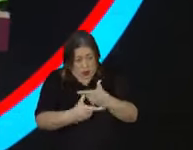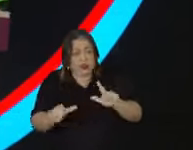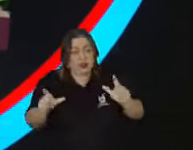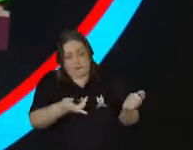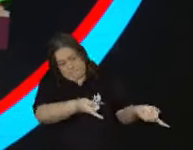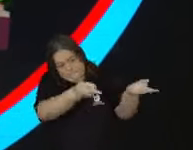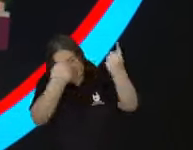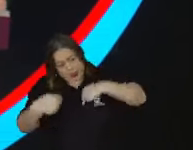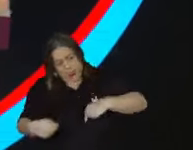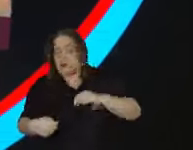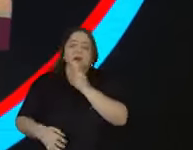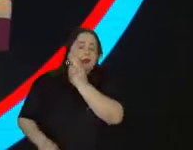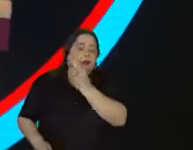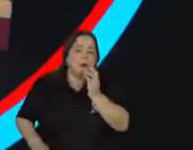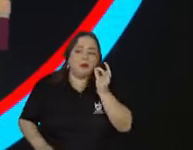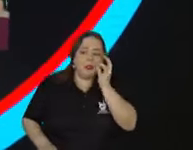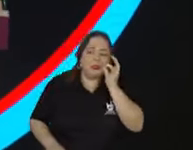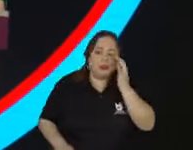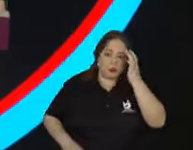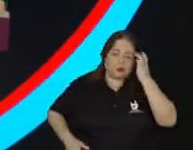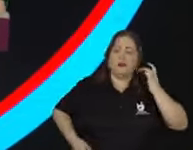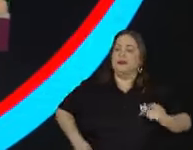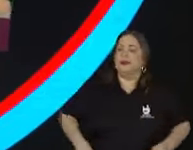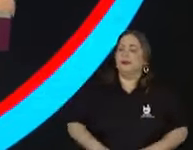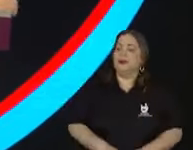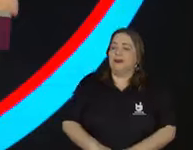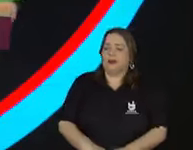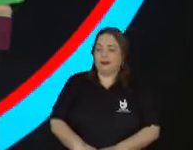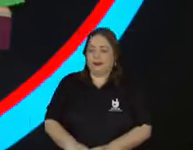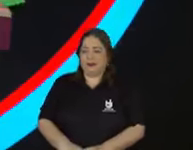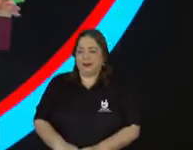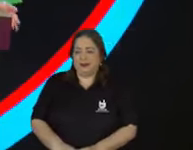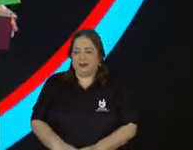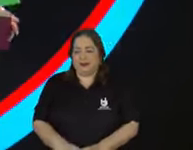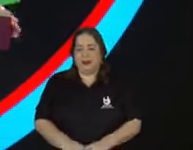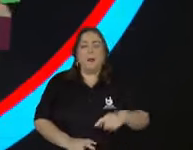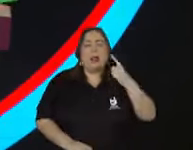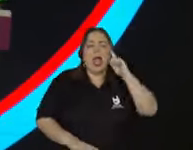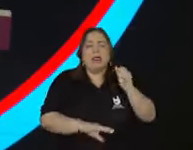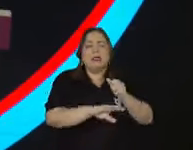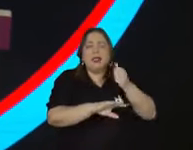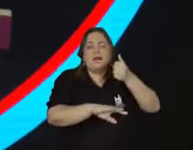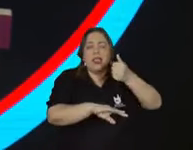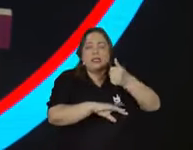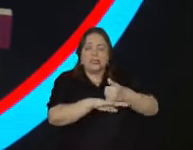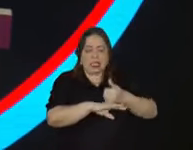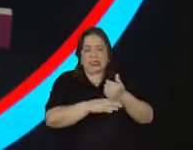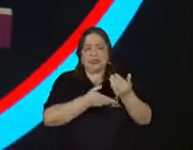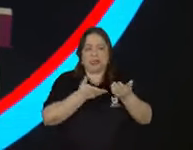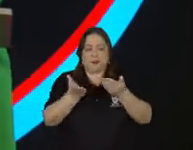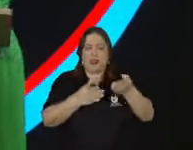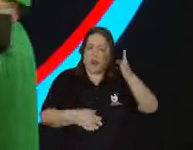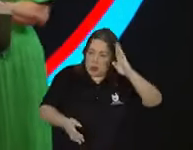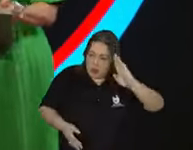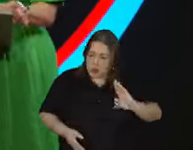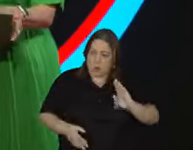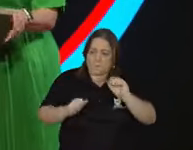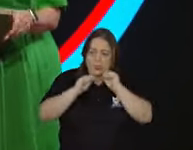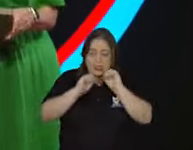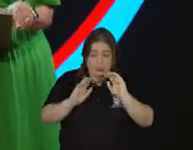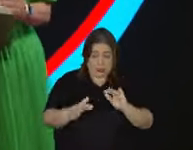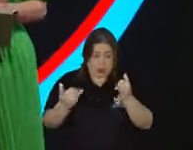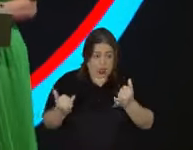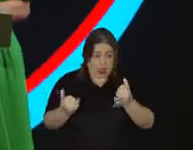para usted crecer y ser servidor para el Señor y establecer el reino, amén. Así que sean todos muy bendecidos, nuestro apóstol